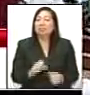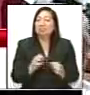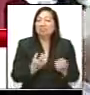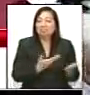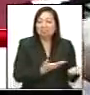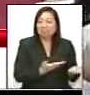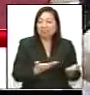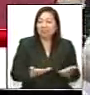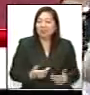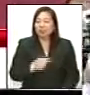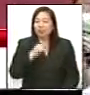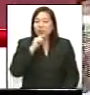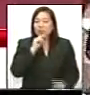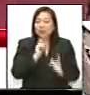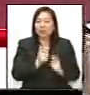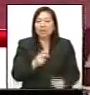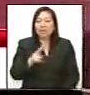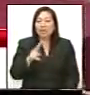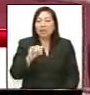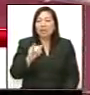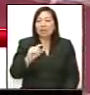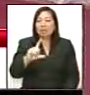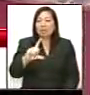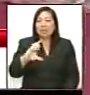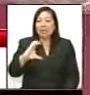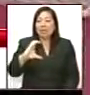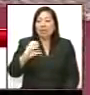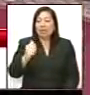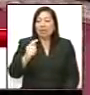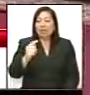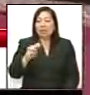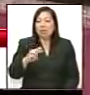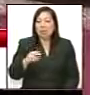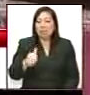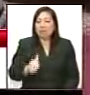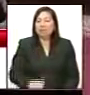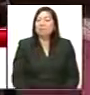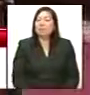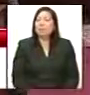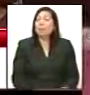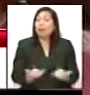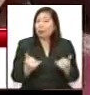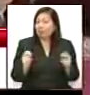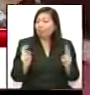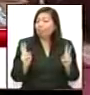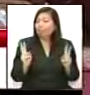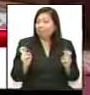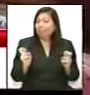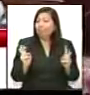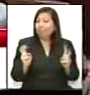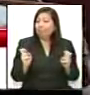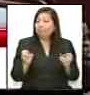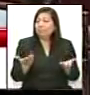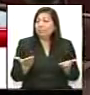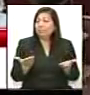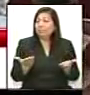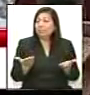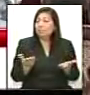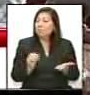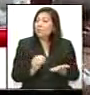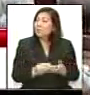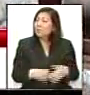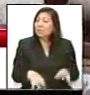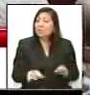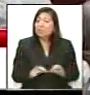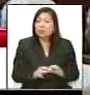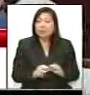hoy, la congresista Ginny Vilcatoma, porque creo que este tema es trascendental para la